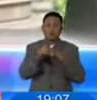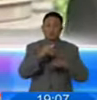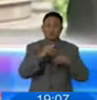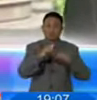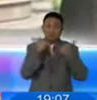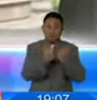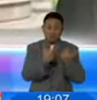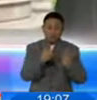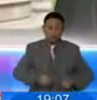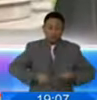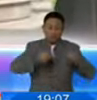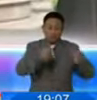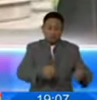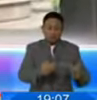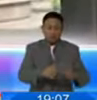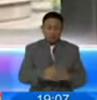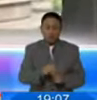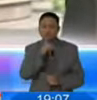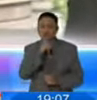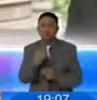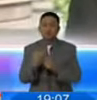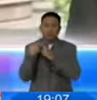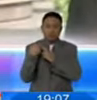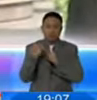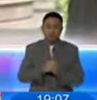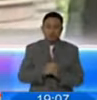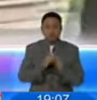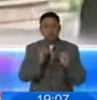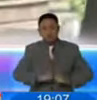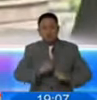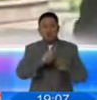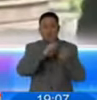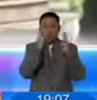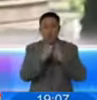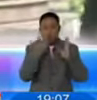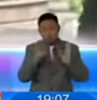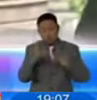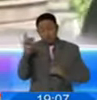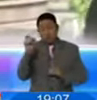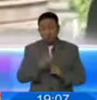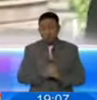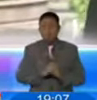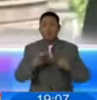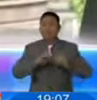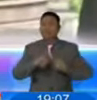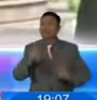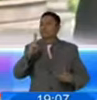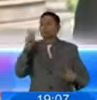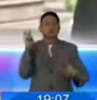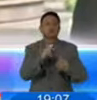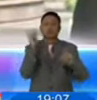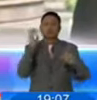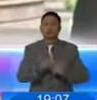una de las comisiones, con las correcciones que sea menester, pero que puntualmente hay